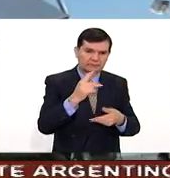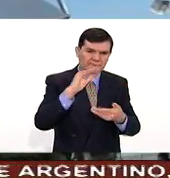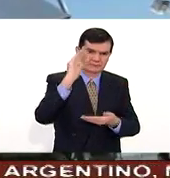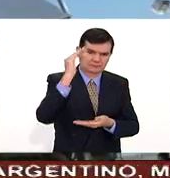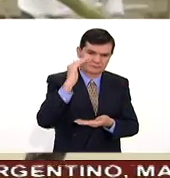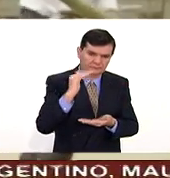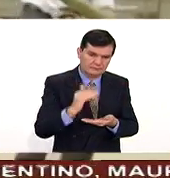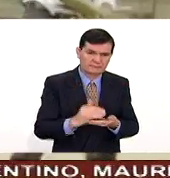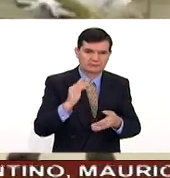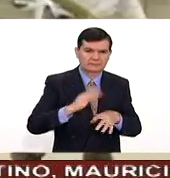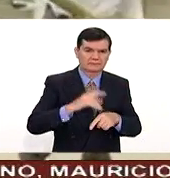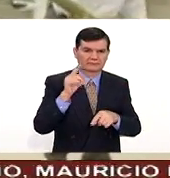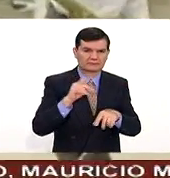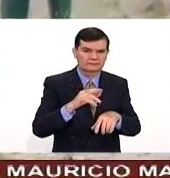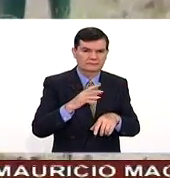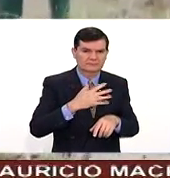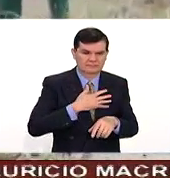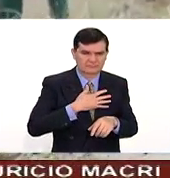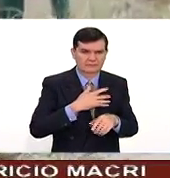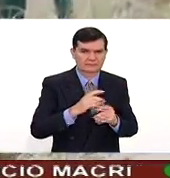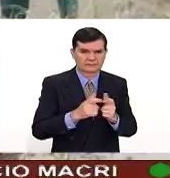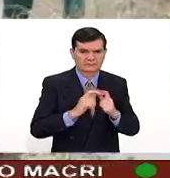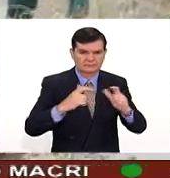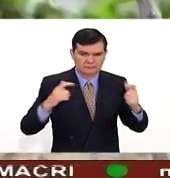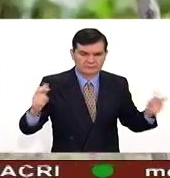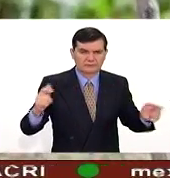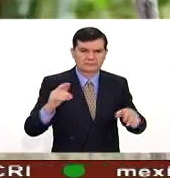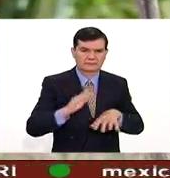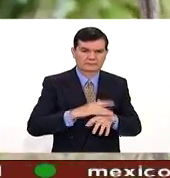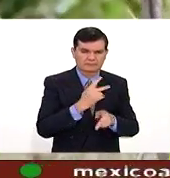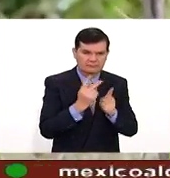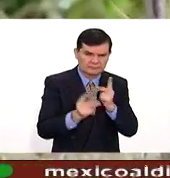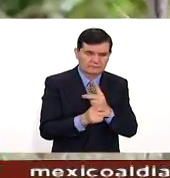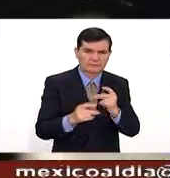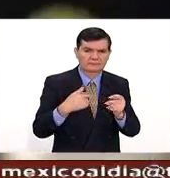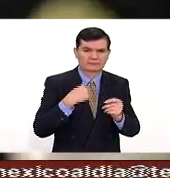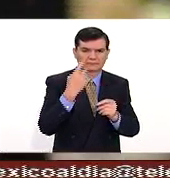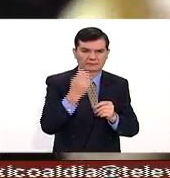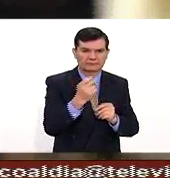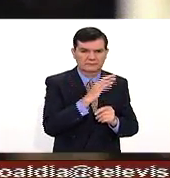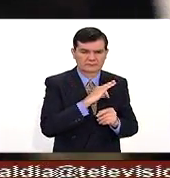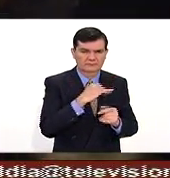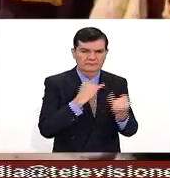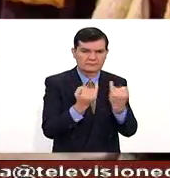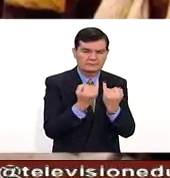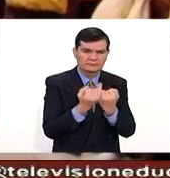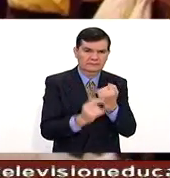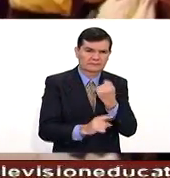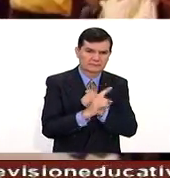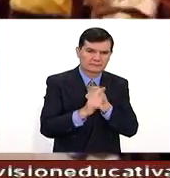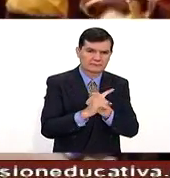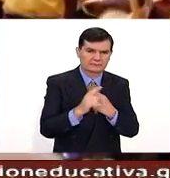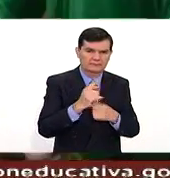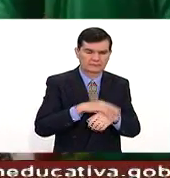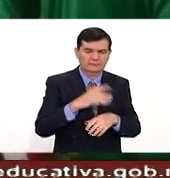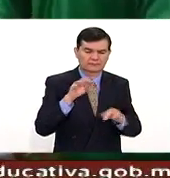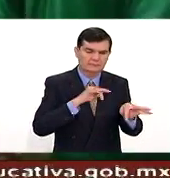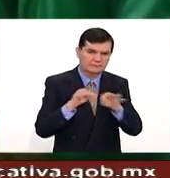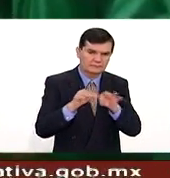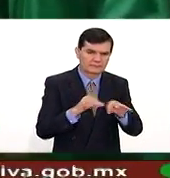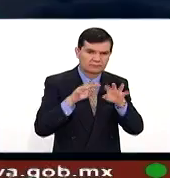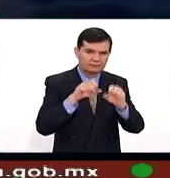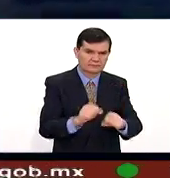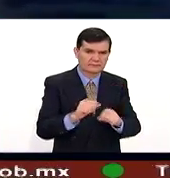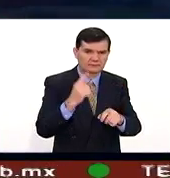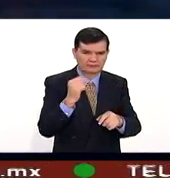reducción en nuestro crecimiento, en nuestra producción, lo cual se podría ver afectado en términos de empleo y